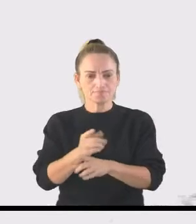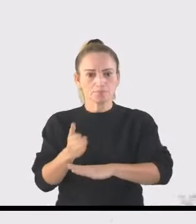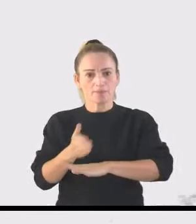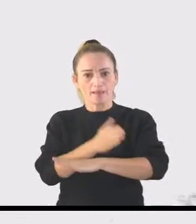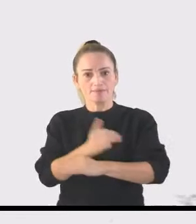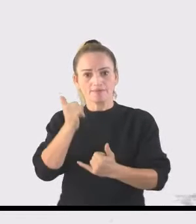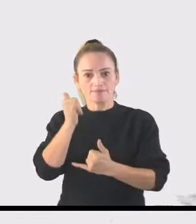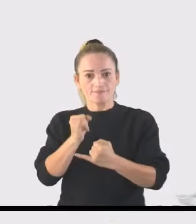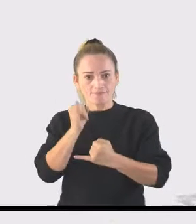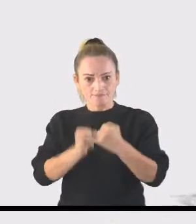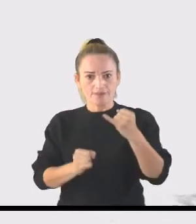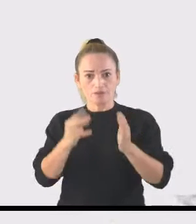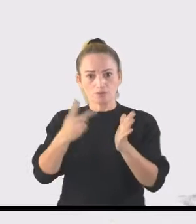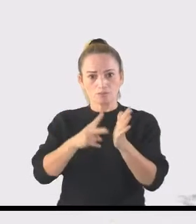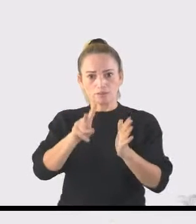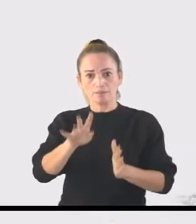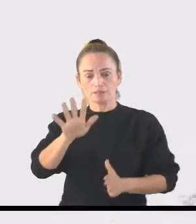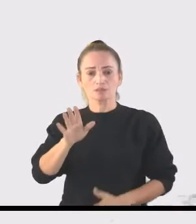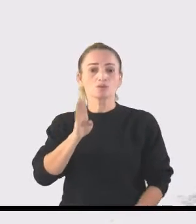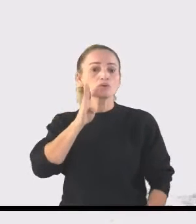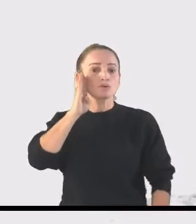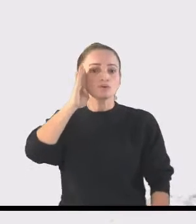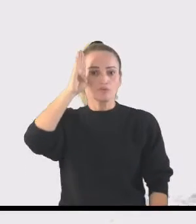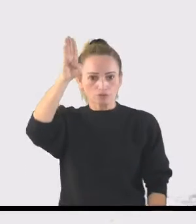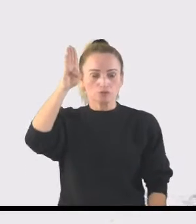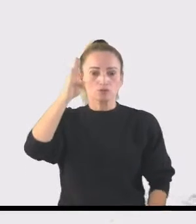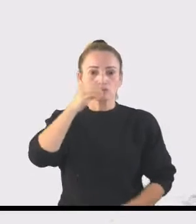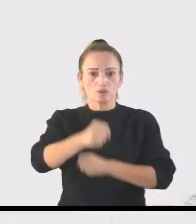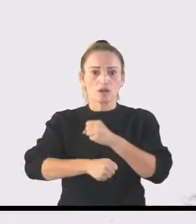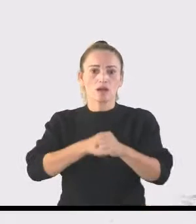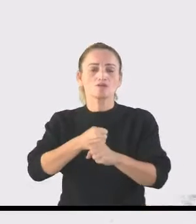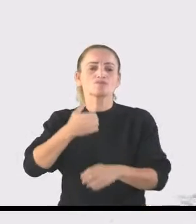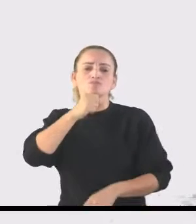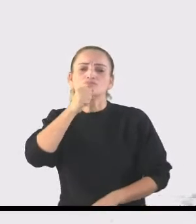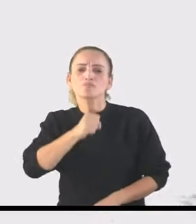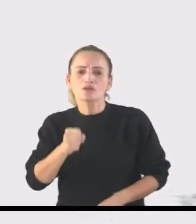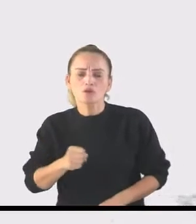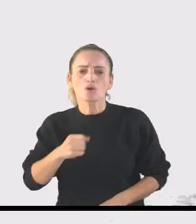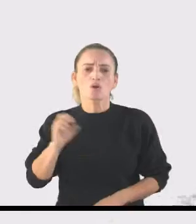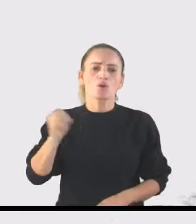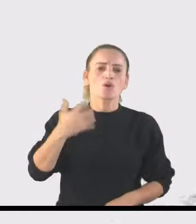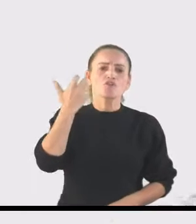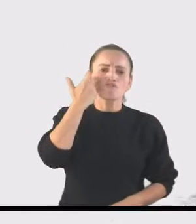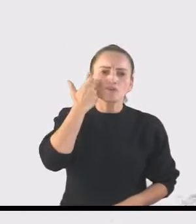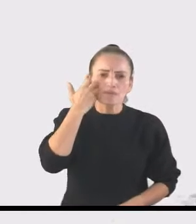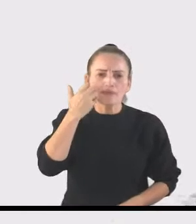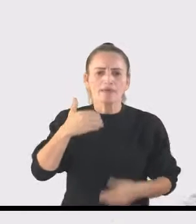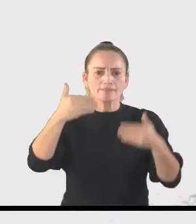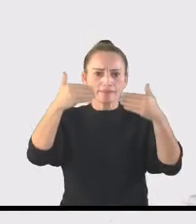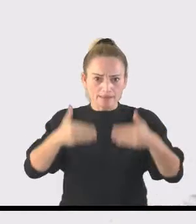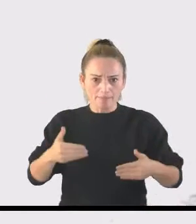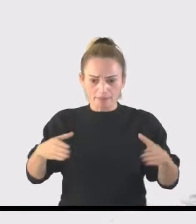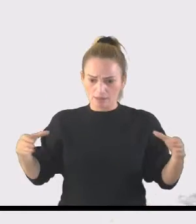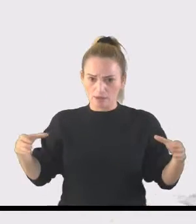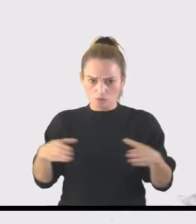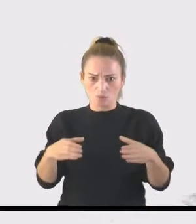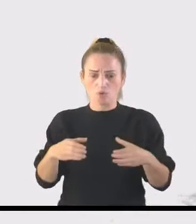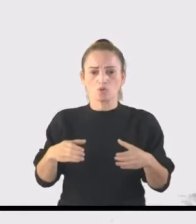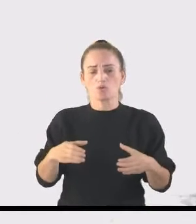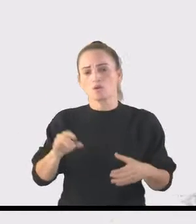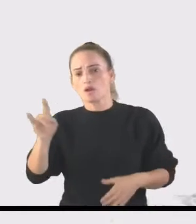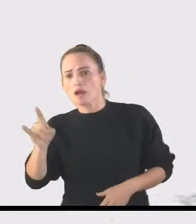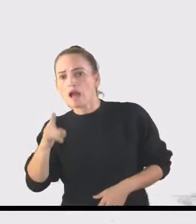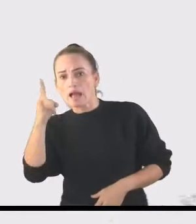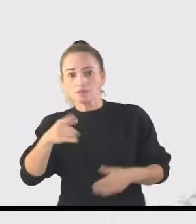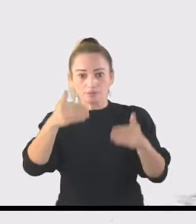finalizar 2025, nuestros adultos mayores, las víctimas con enfermedades catastróficas y de alto costo, y las víctimas con algún